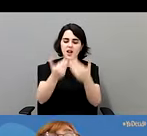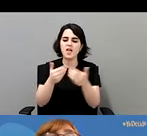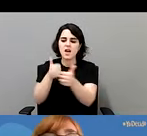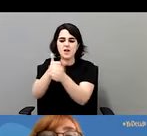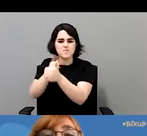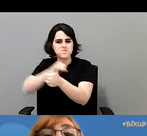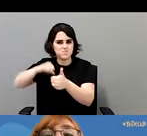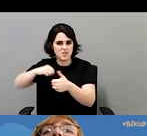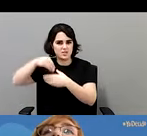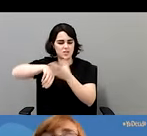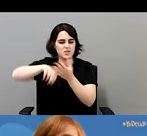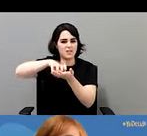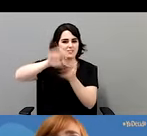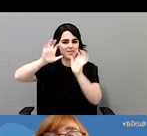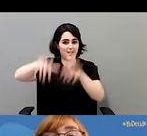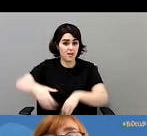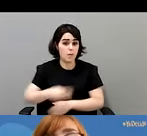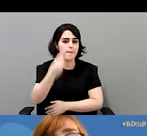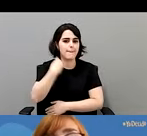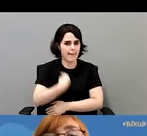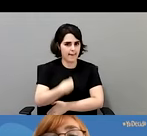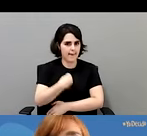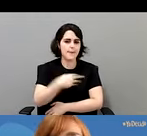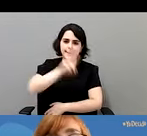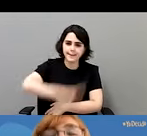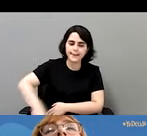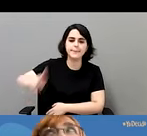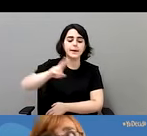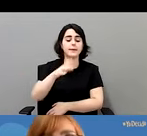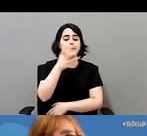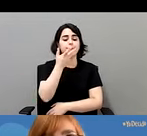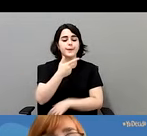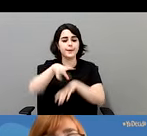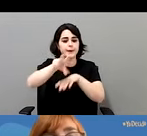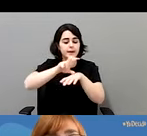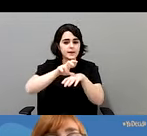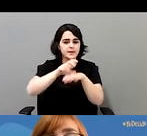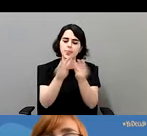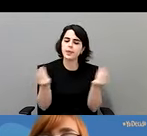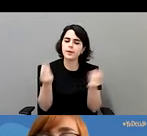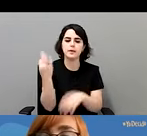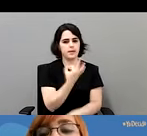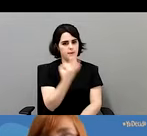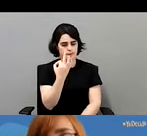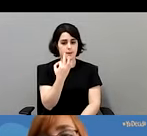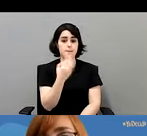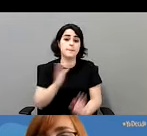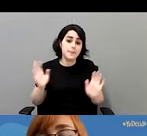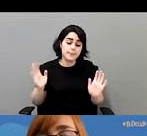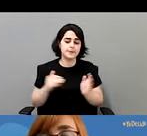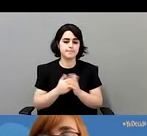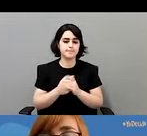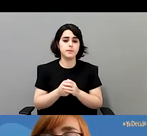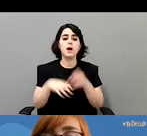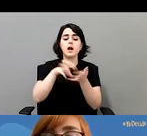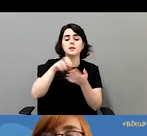personal en Castilla y León. Aún así, yo insisto que el gris debería desaparecer, ¿vale? Pero bueno, Castilla y